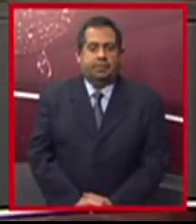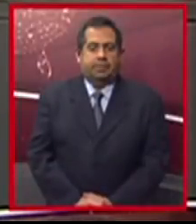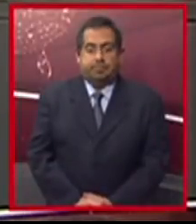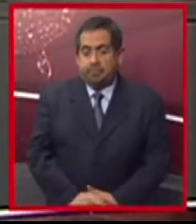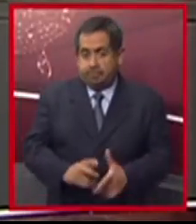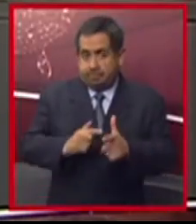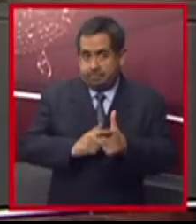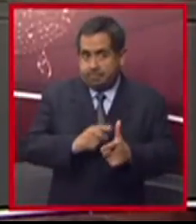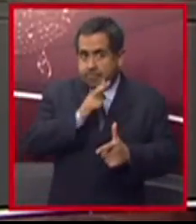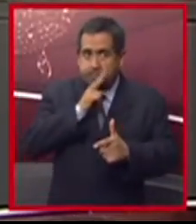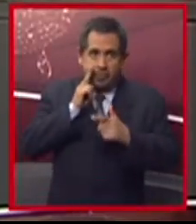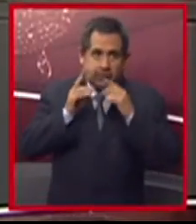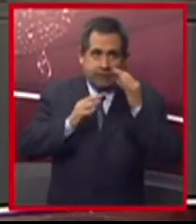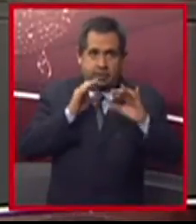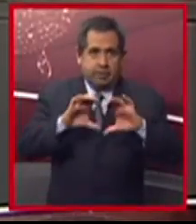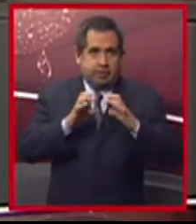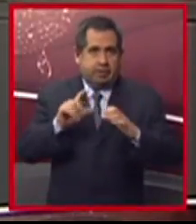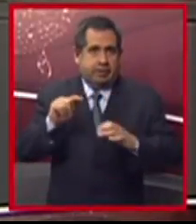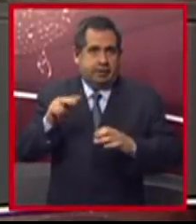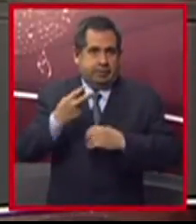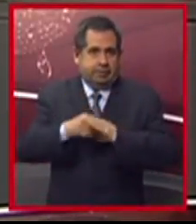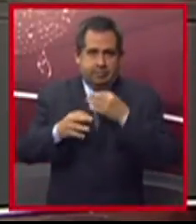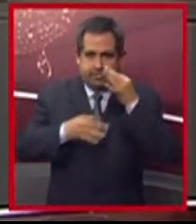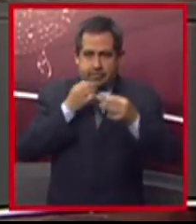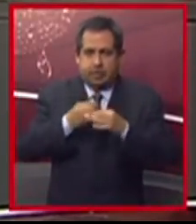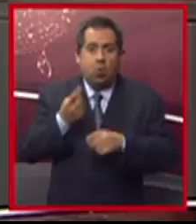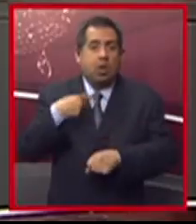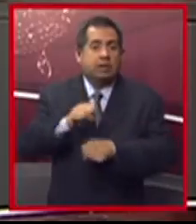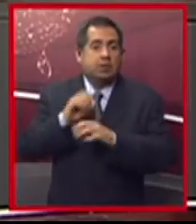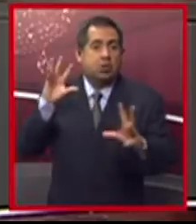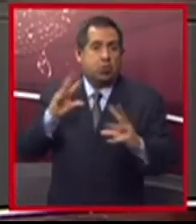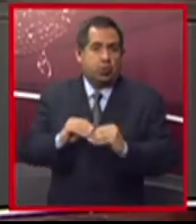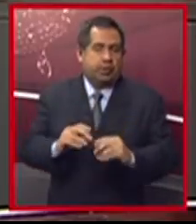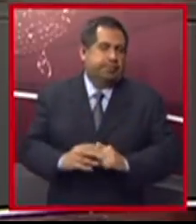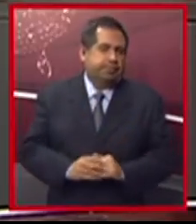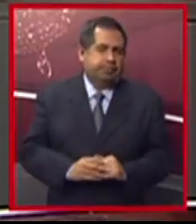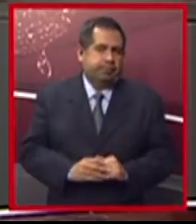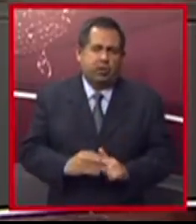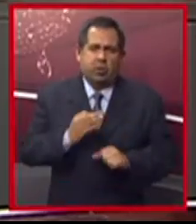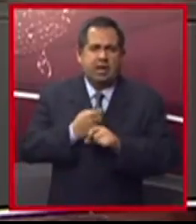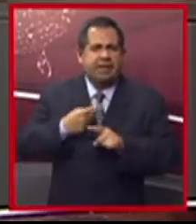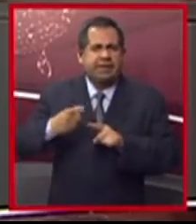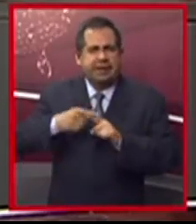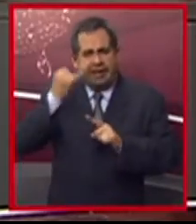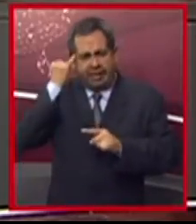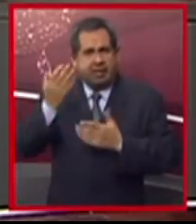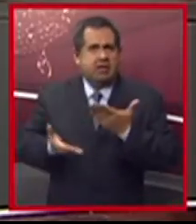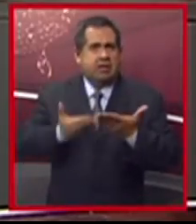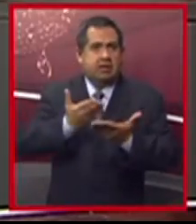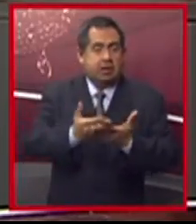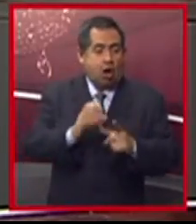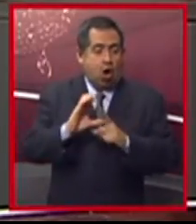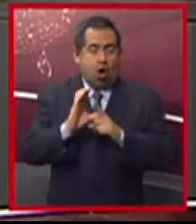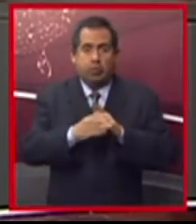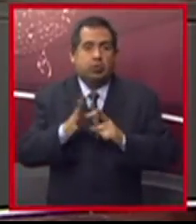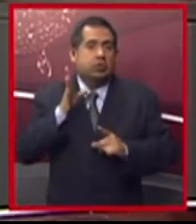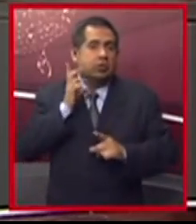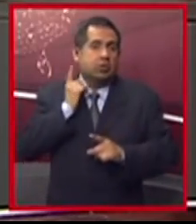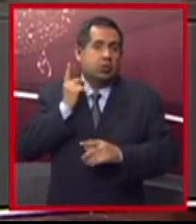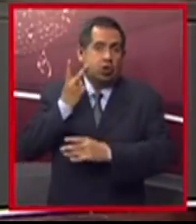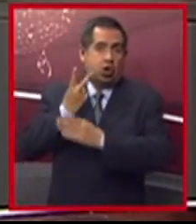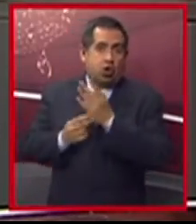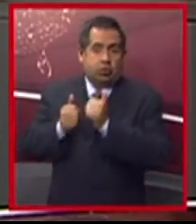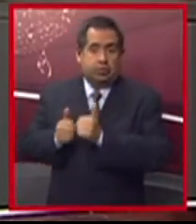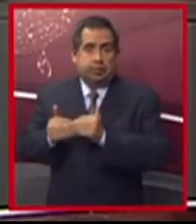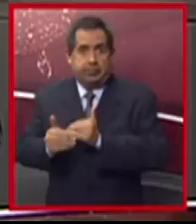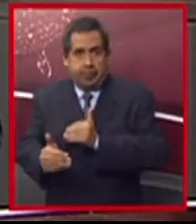Continúa usted en la señal del canal del Congreso y este es su resumen semanal. Ahora le mostraremos distintas iniciativas presentadas ante el Pleno de la Comisión Permanente.